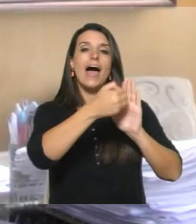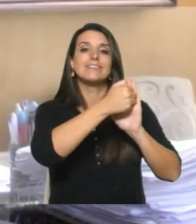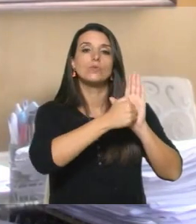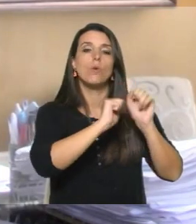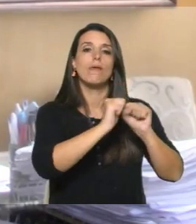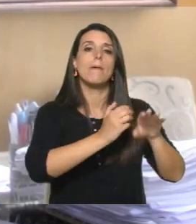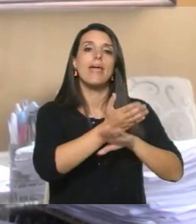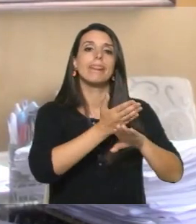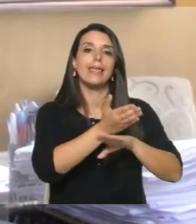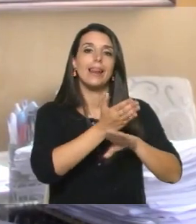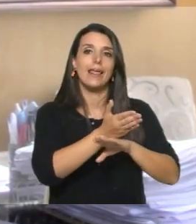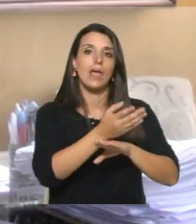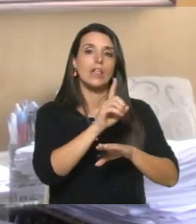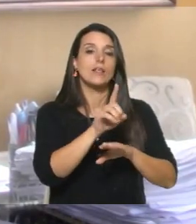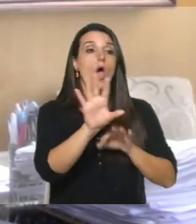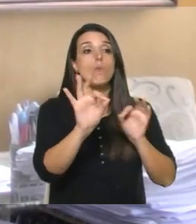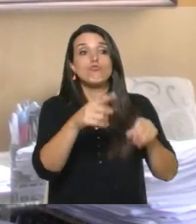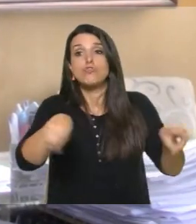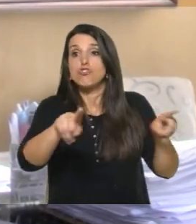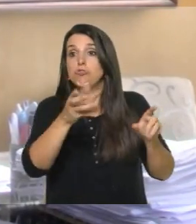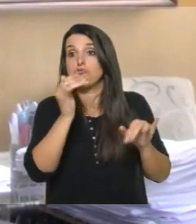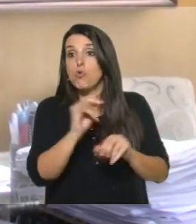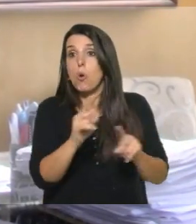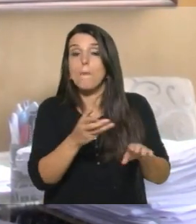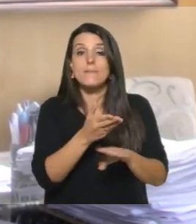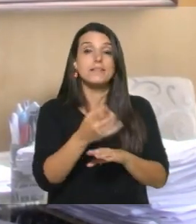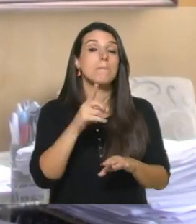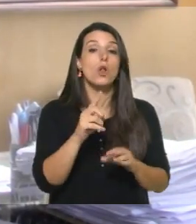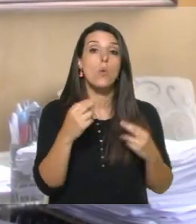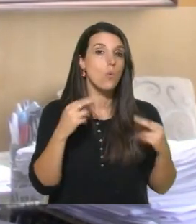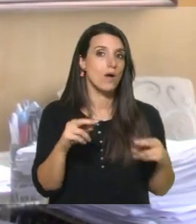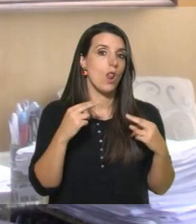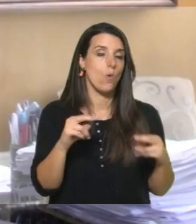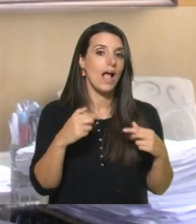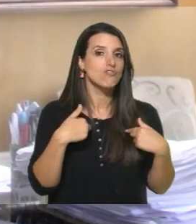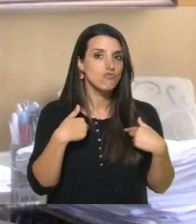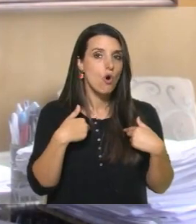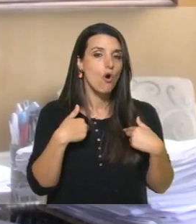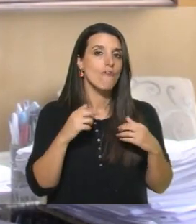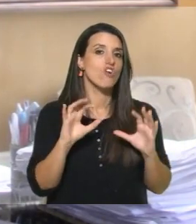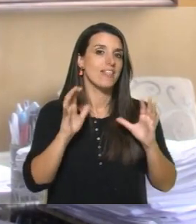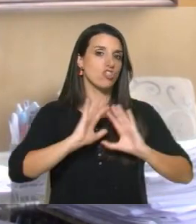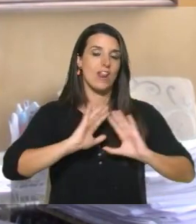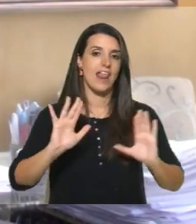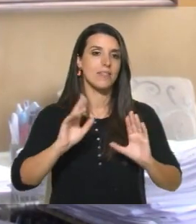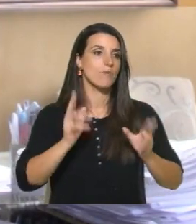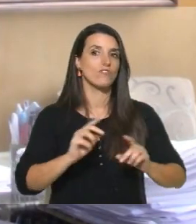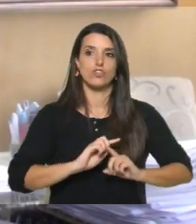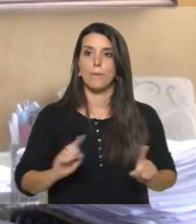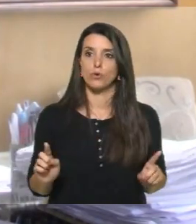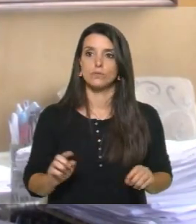pueden pedir será opción de ellos pedirlo o no pedirlo Pero en ningún momento yo estoy violentando nada ni prohibiendo que